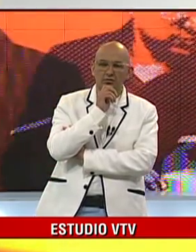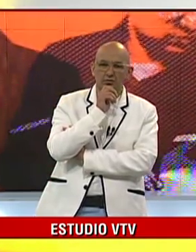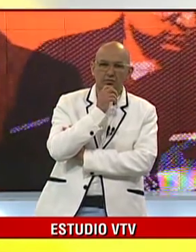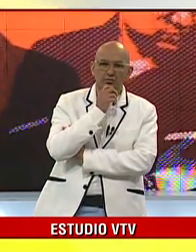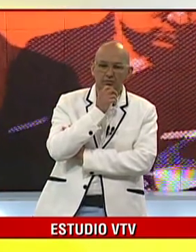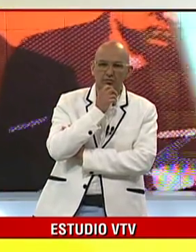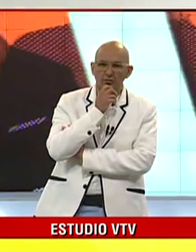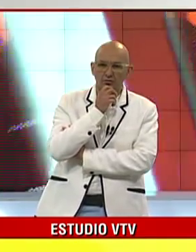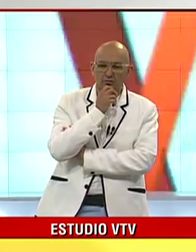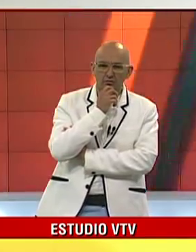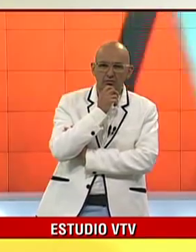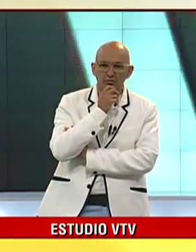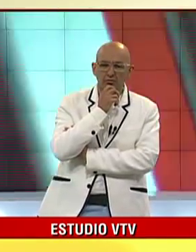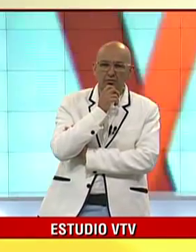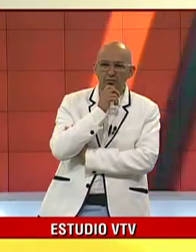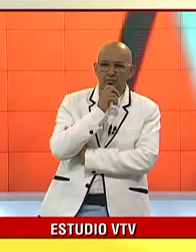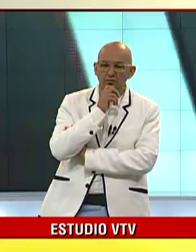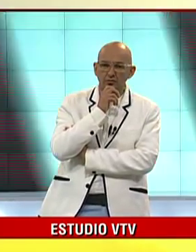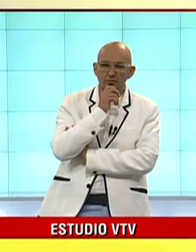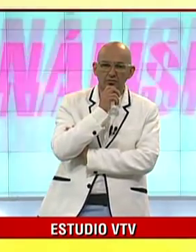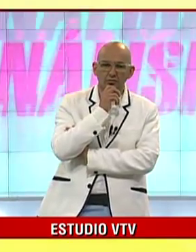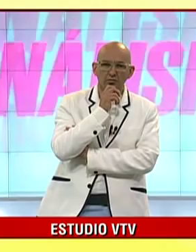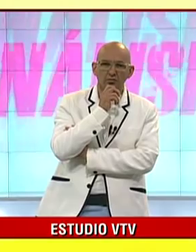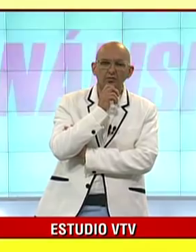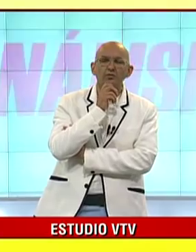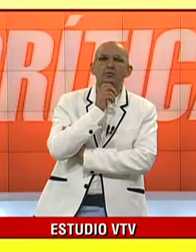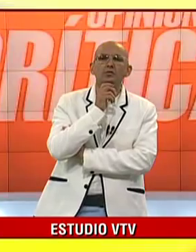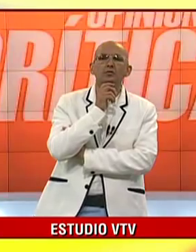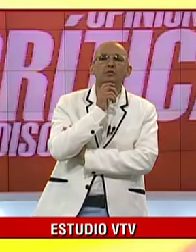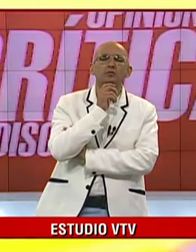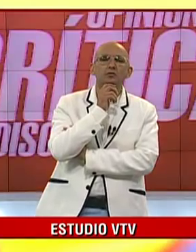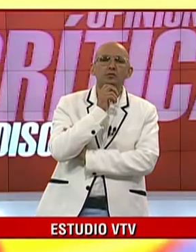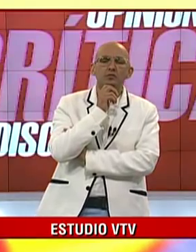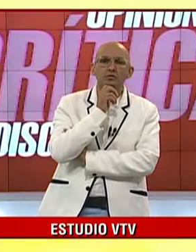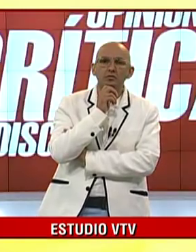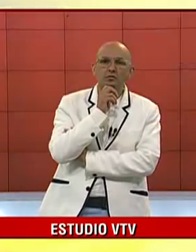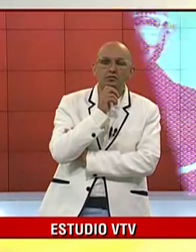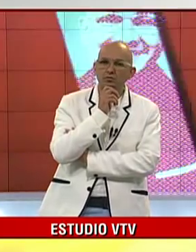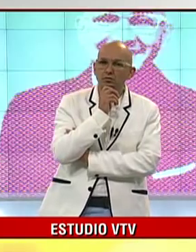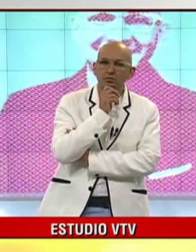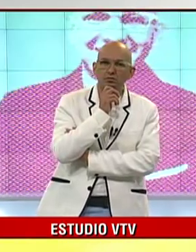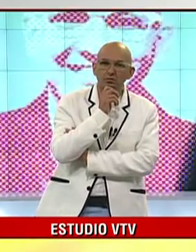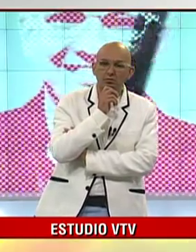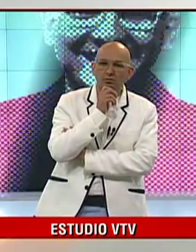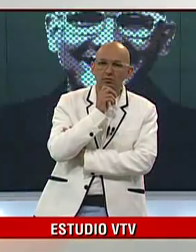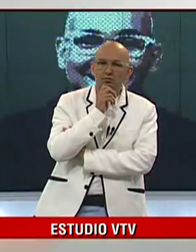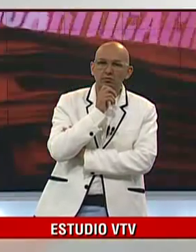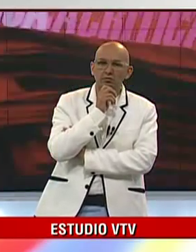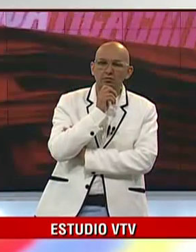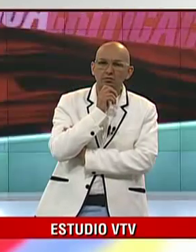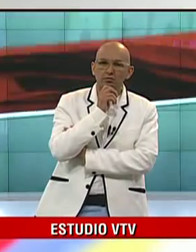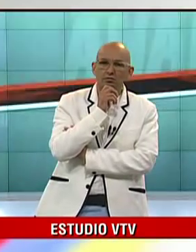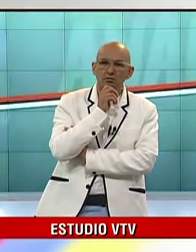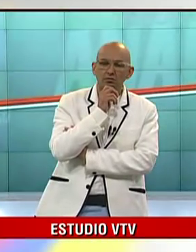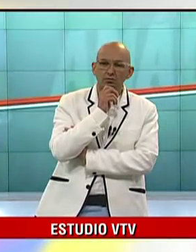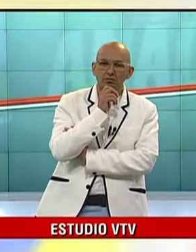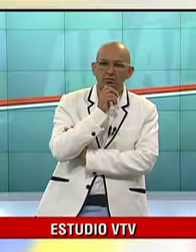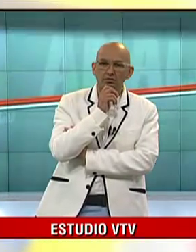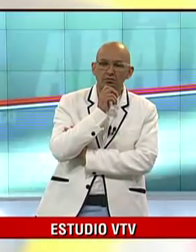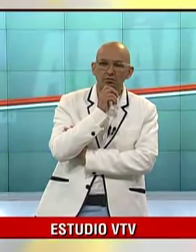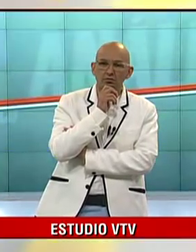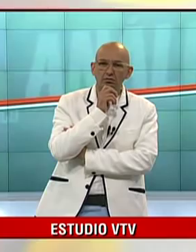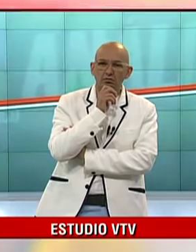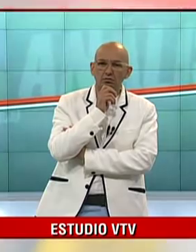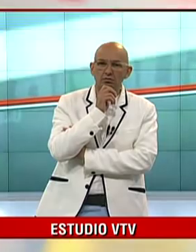Ahora, ya basta de que vayamos a elecciones y ellos conspirando. La campaña electoral de ellos es sabotear